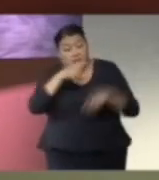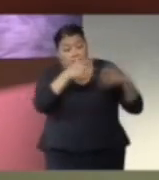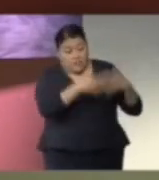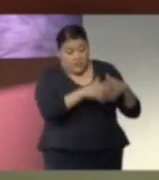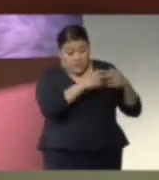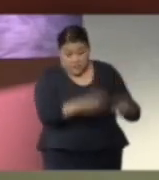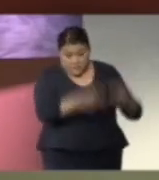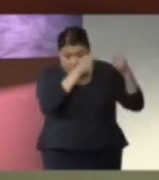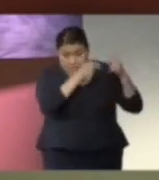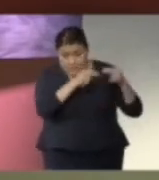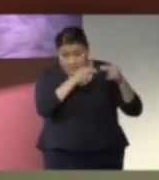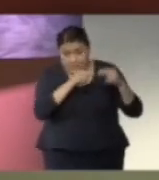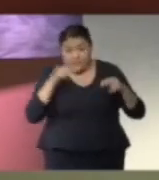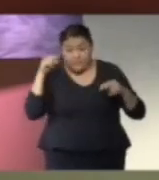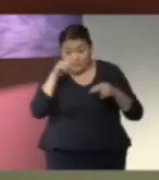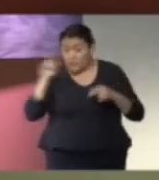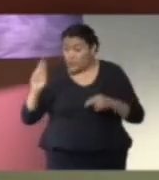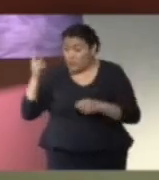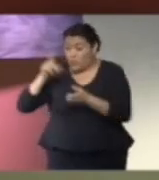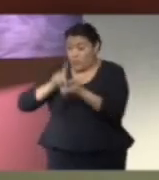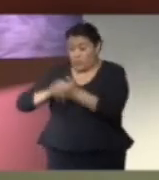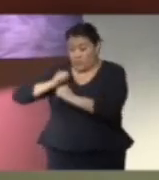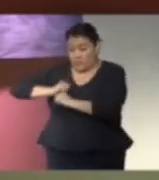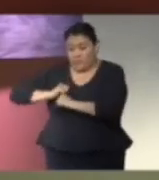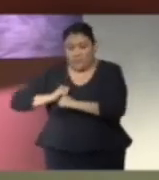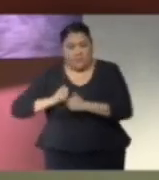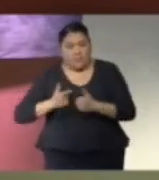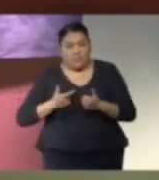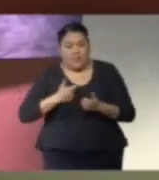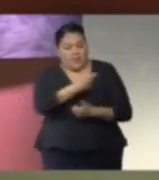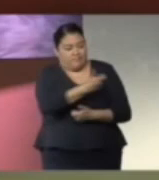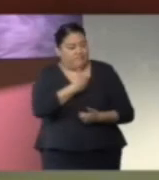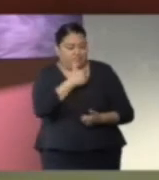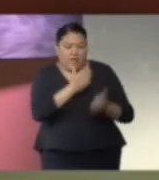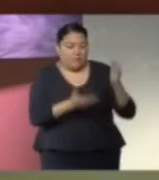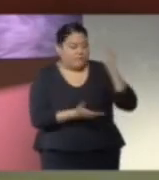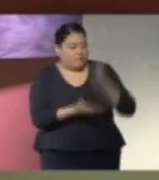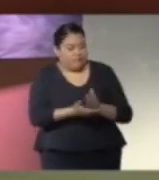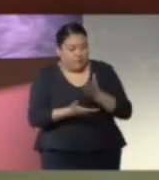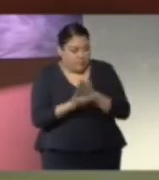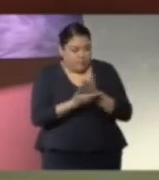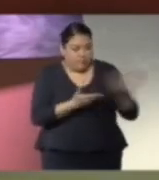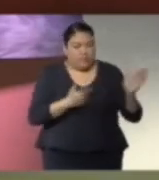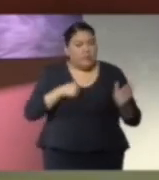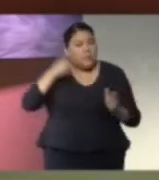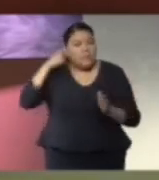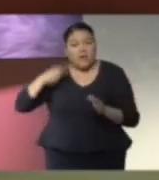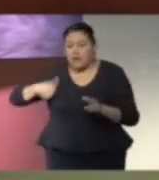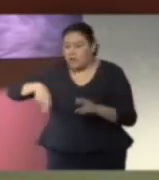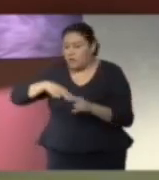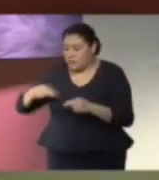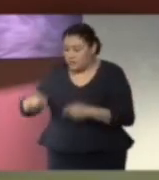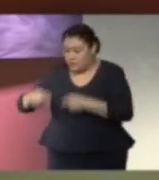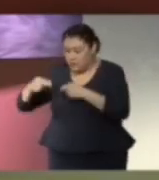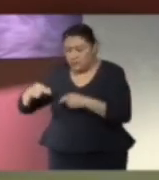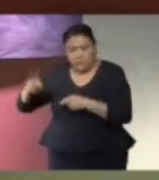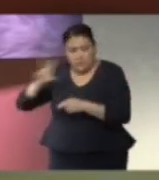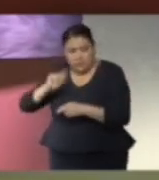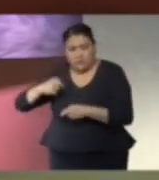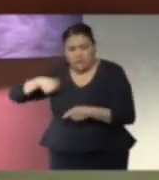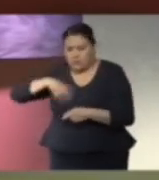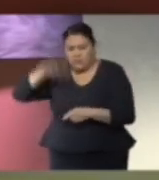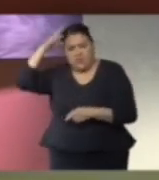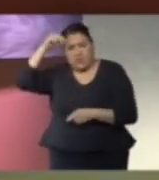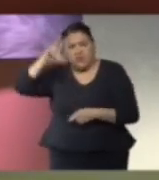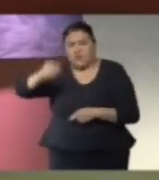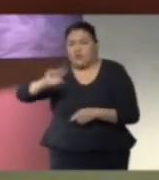una decisión de las universidades se rompa con el financiamiento de estas empresas como una manera también de decir, no estamos de acuerdo,